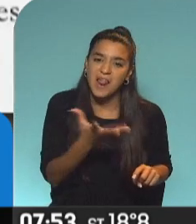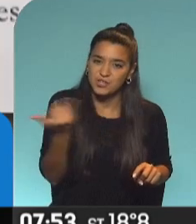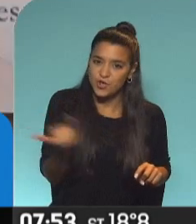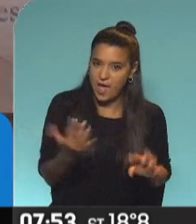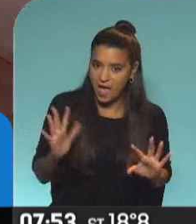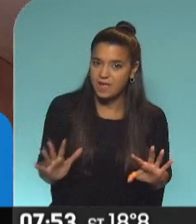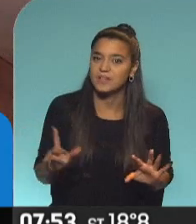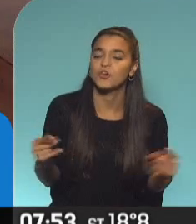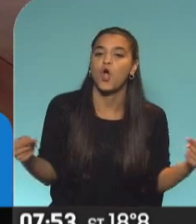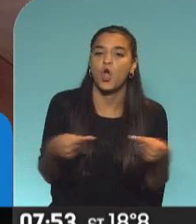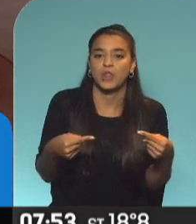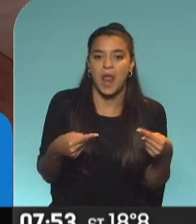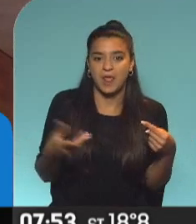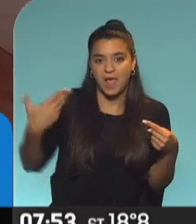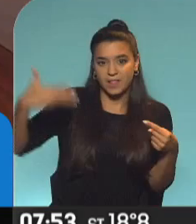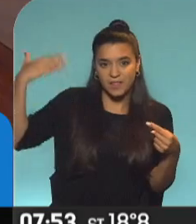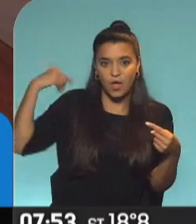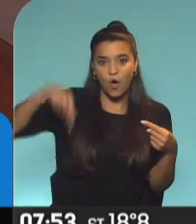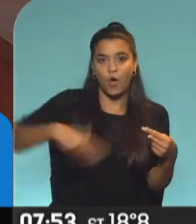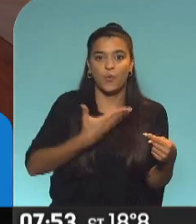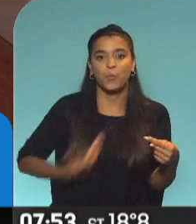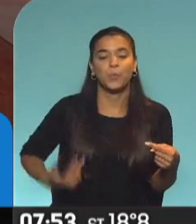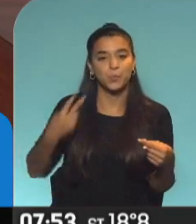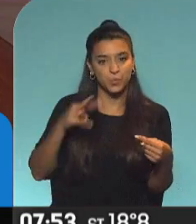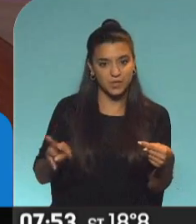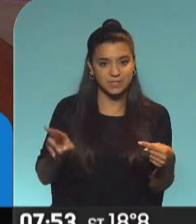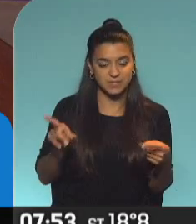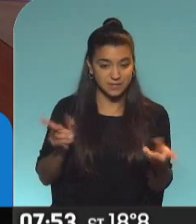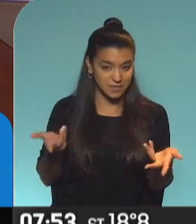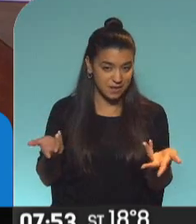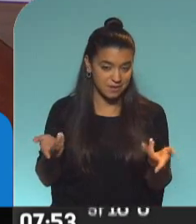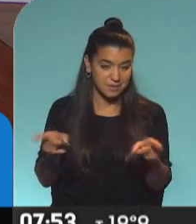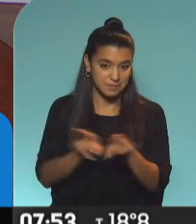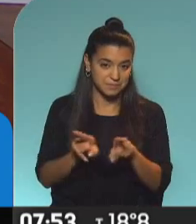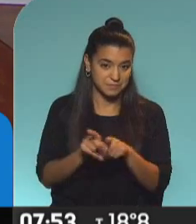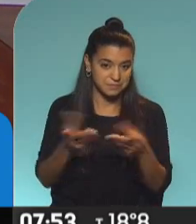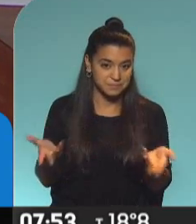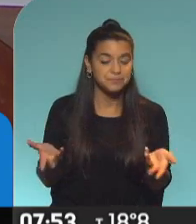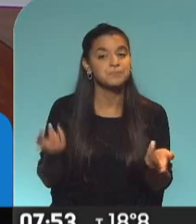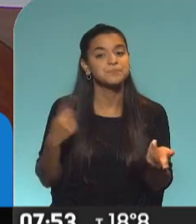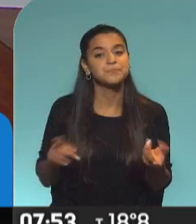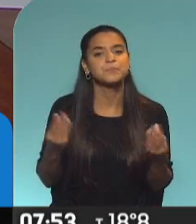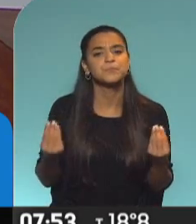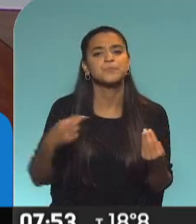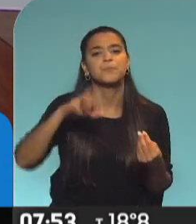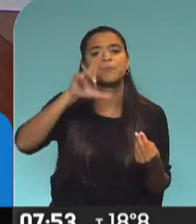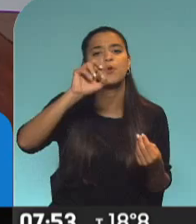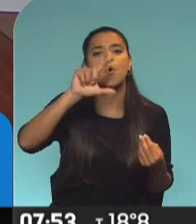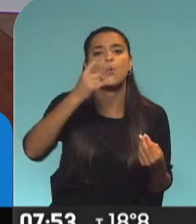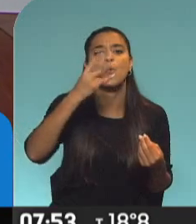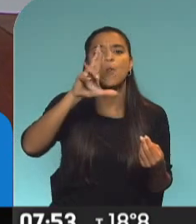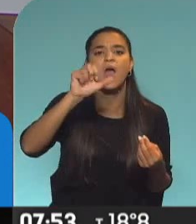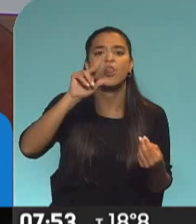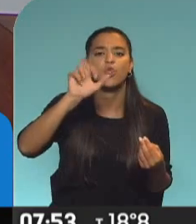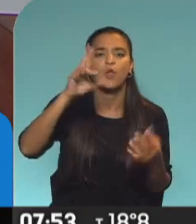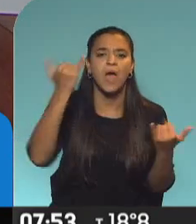son contrarias a la de quien hoy es vicepresidenta claro de la nación pero en función del procurador general es decir la hay